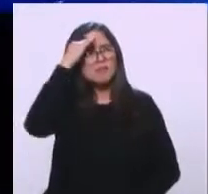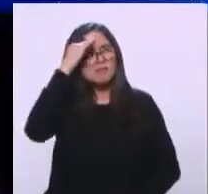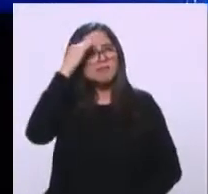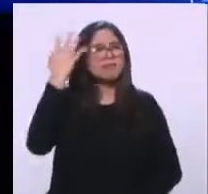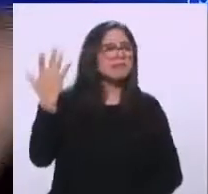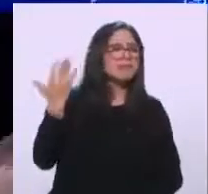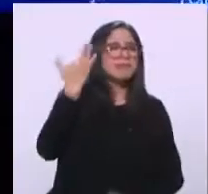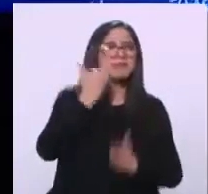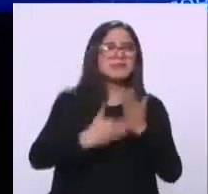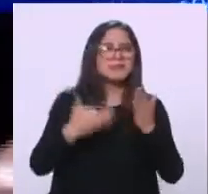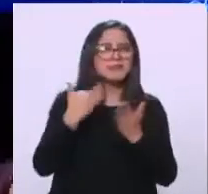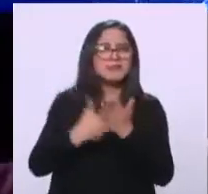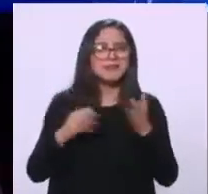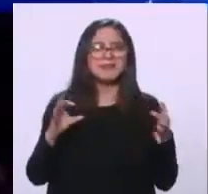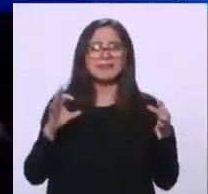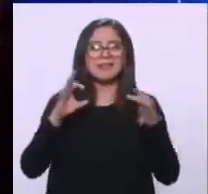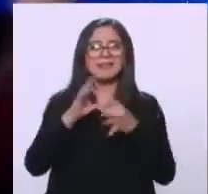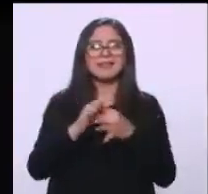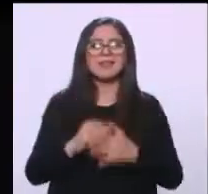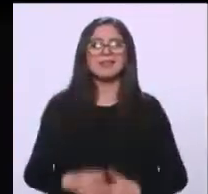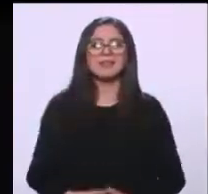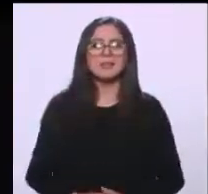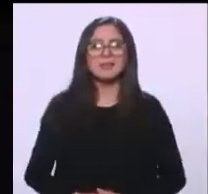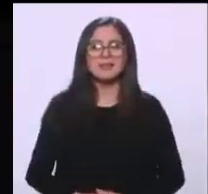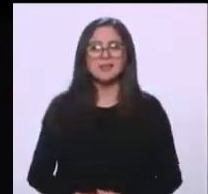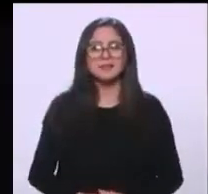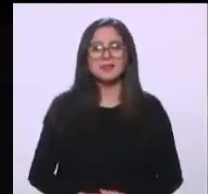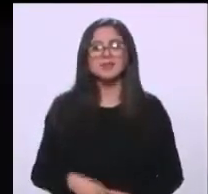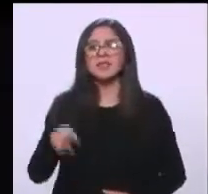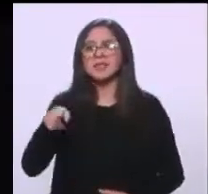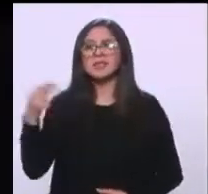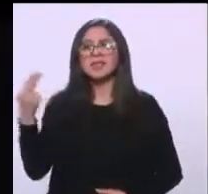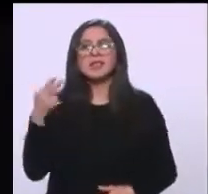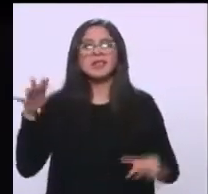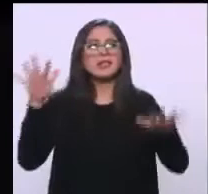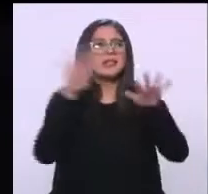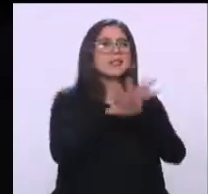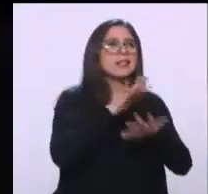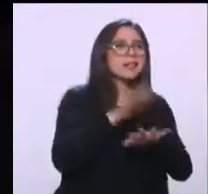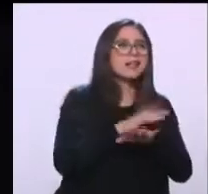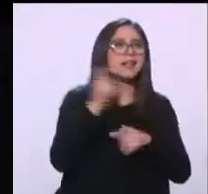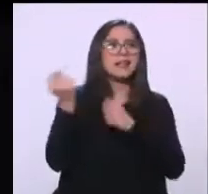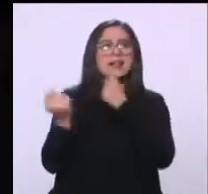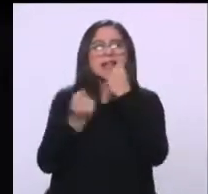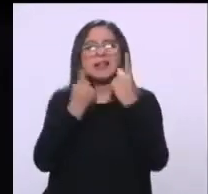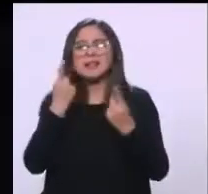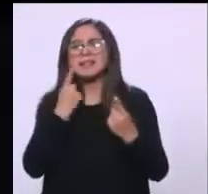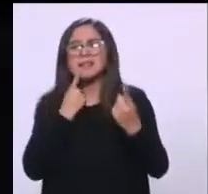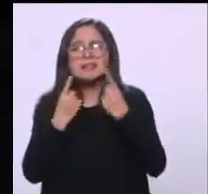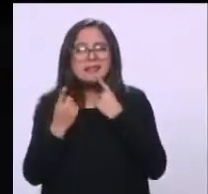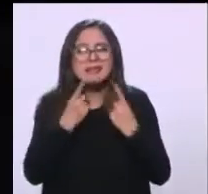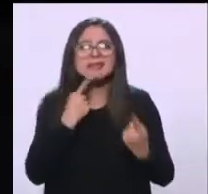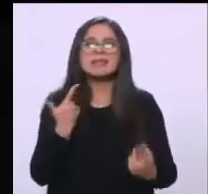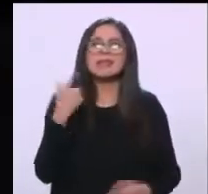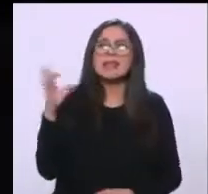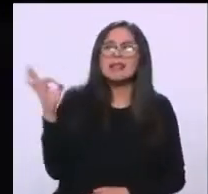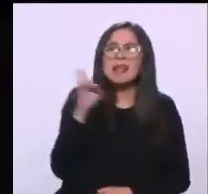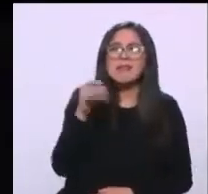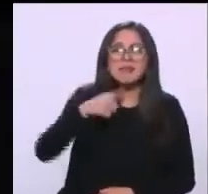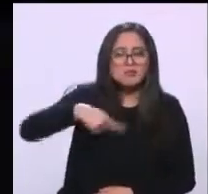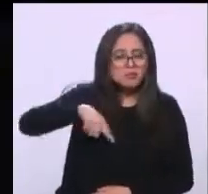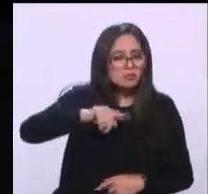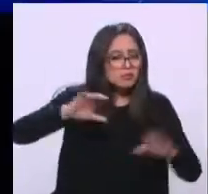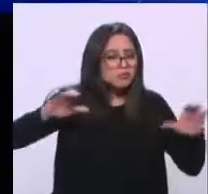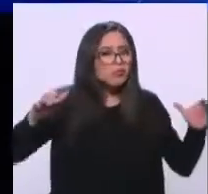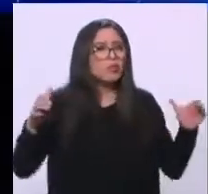veo, pero tal vez mañana digamos, haya un cambio en el discurso y decidan sí sentarse a dialogar,